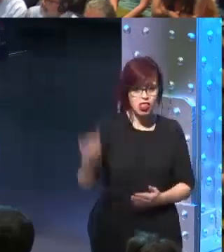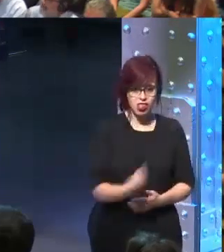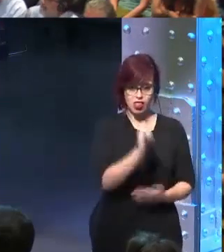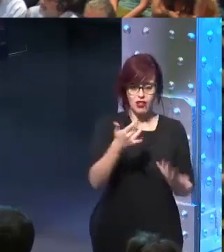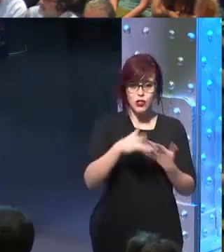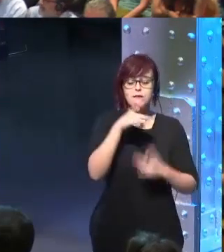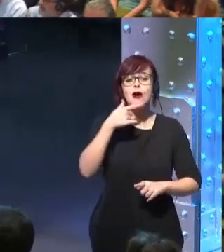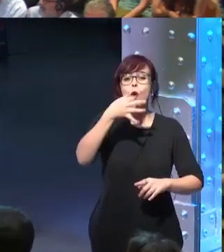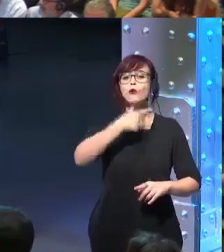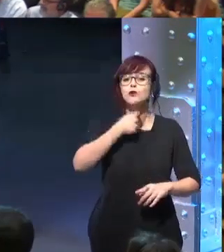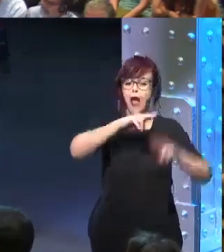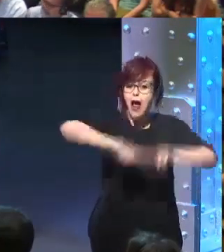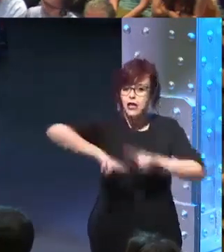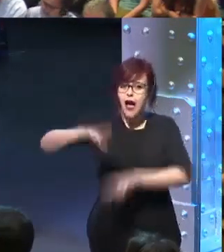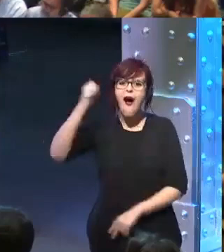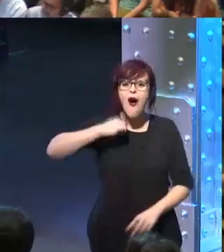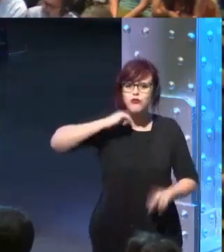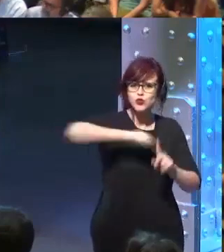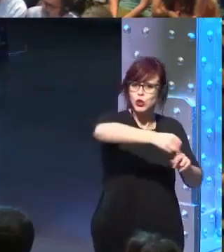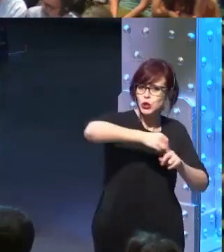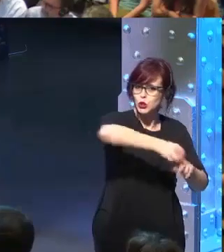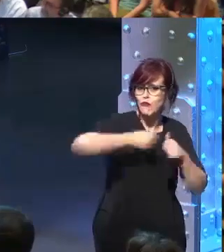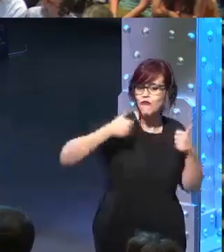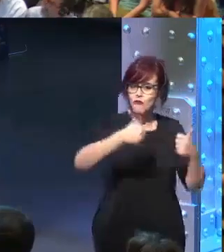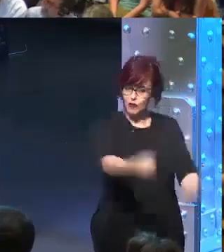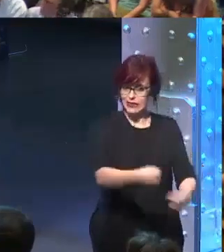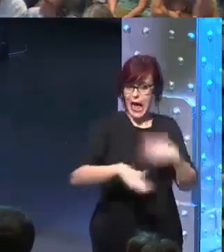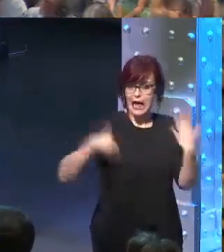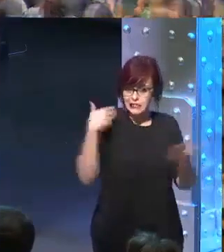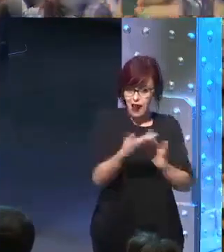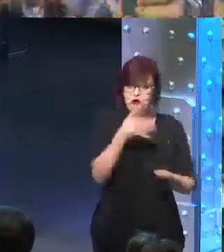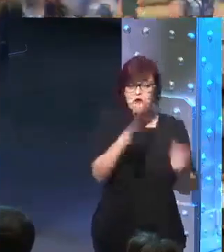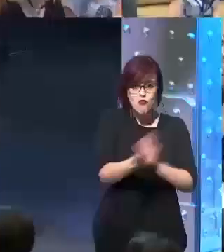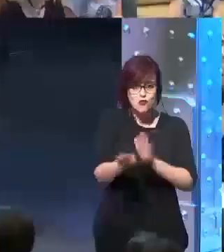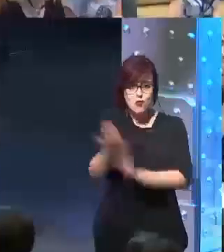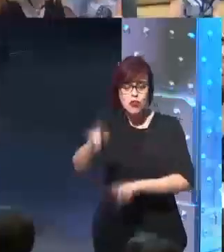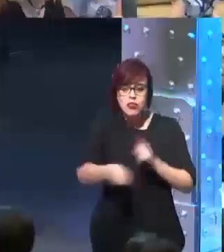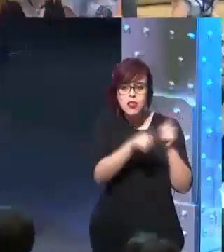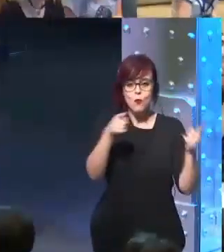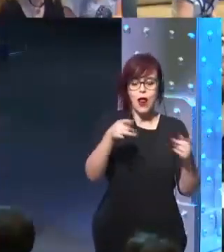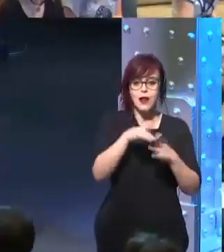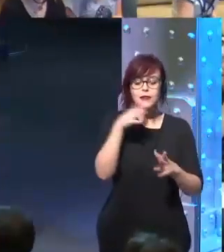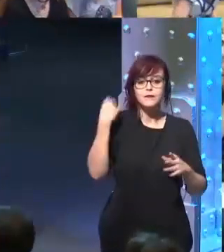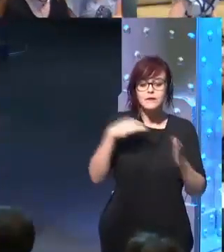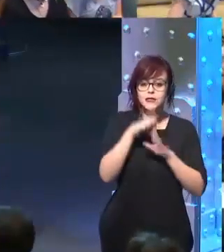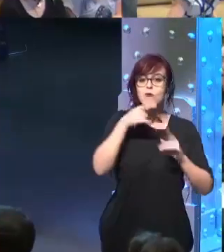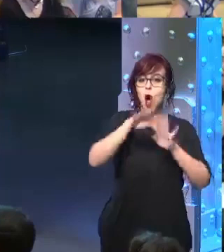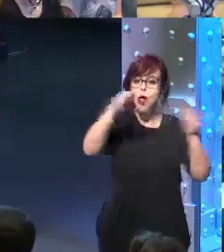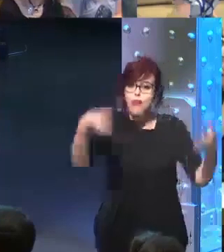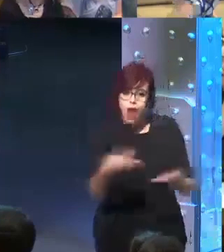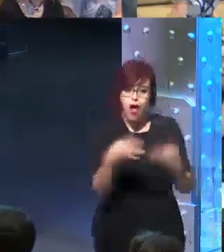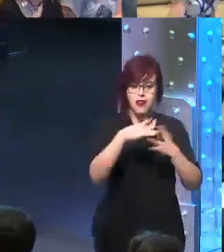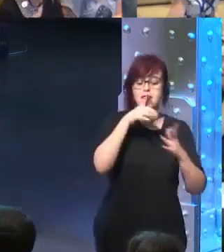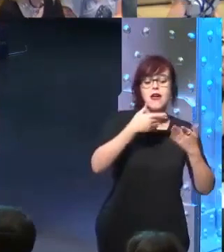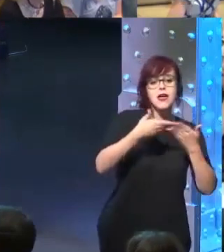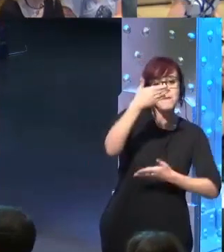gustaría analizar el abuso al que están sometidas incluso hasta ahora, independientemente de que sea en línea, en los medios o cara a